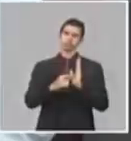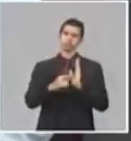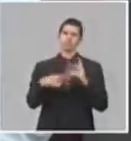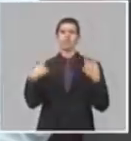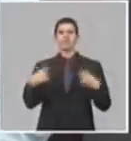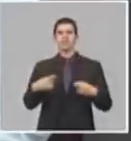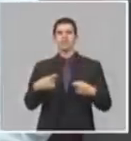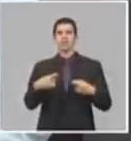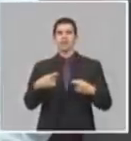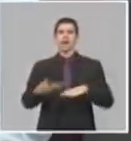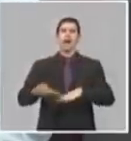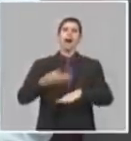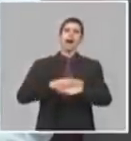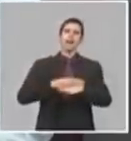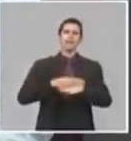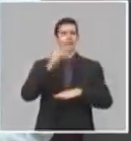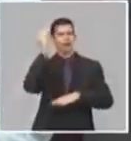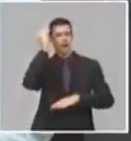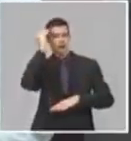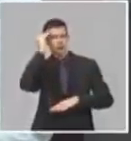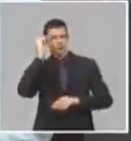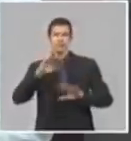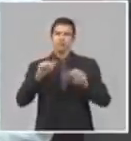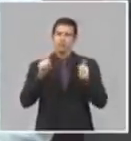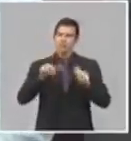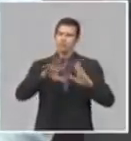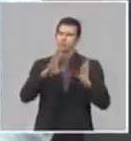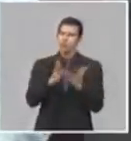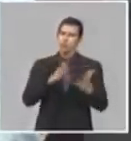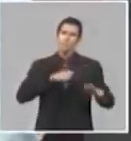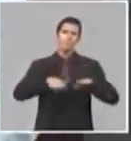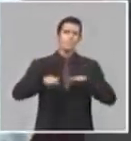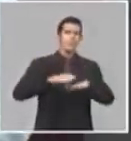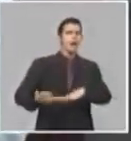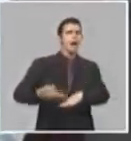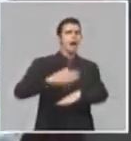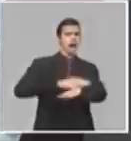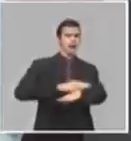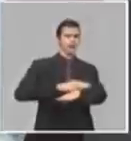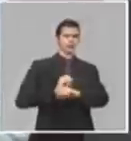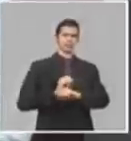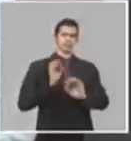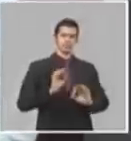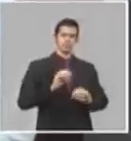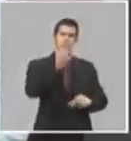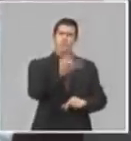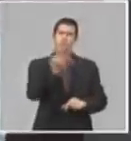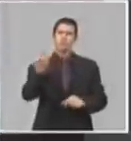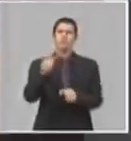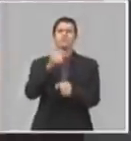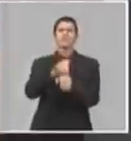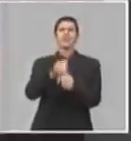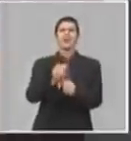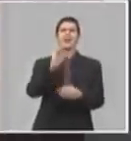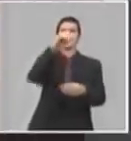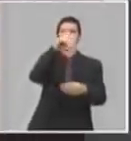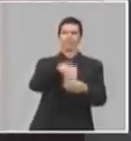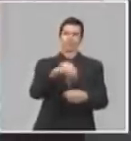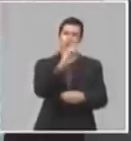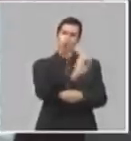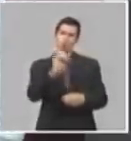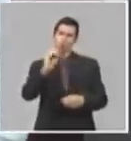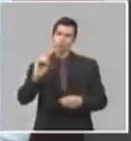Implementar una estrategia de comunicación que logre llevar rápido y eficazmente la información al pueblo cerrando todos los caminos a la